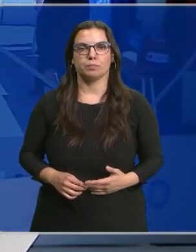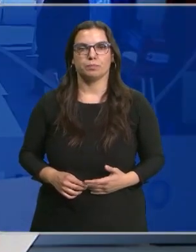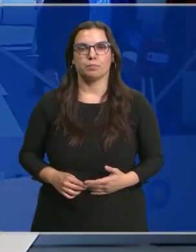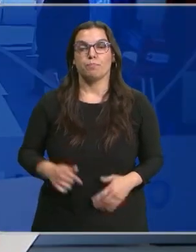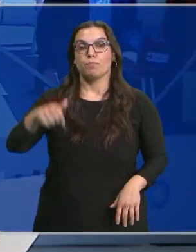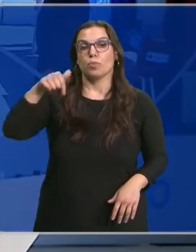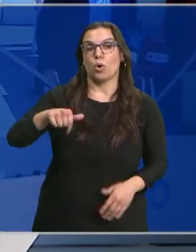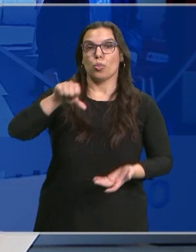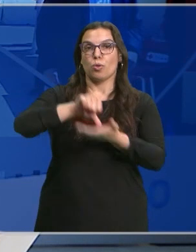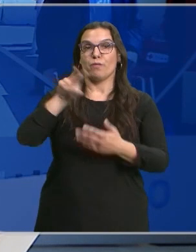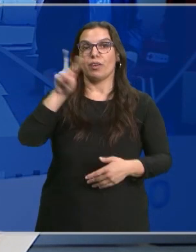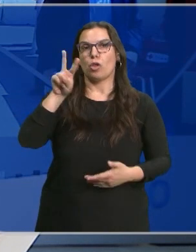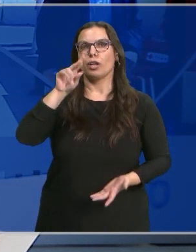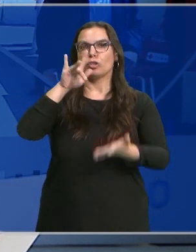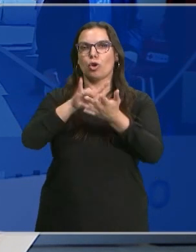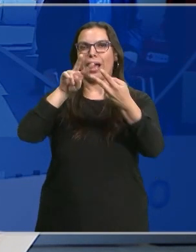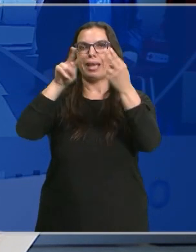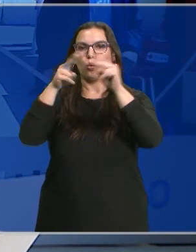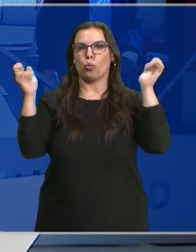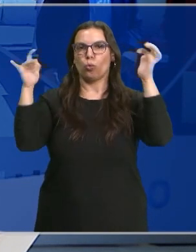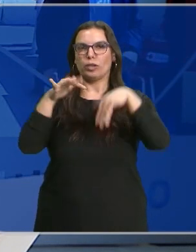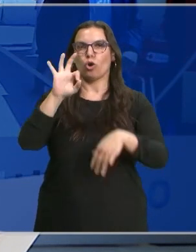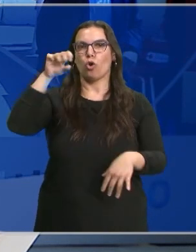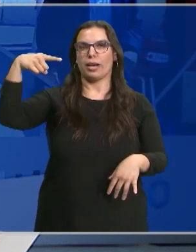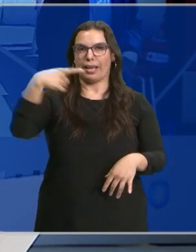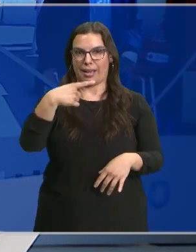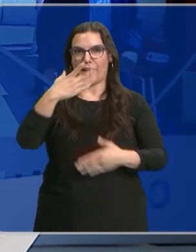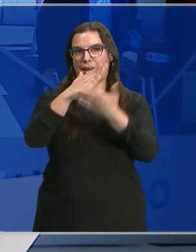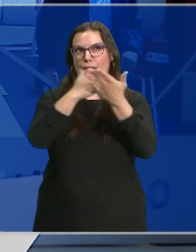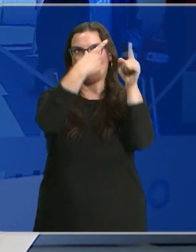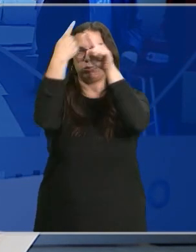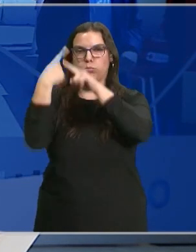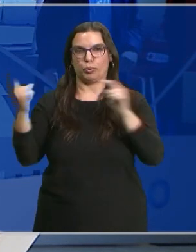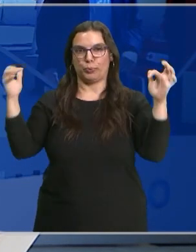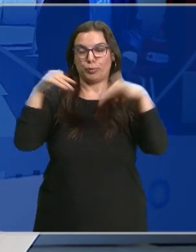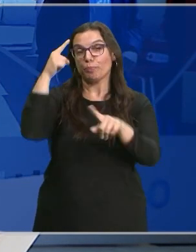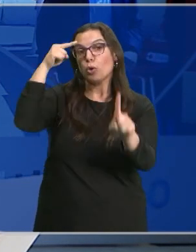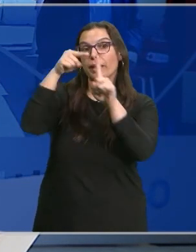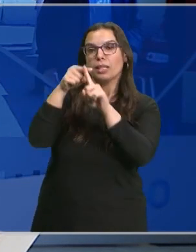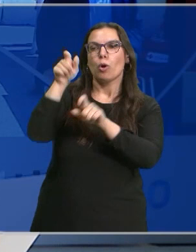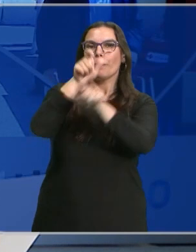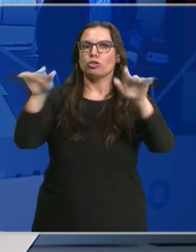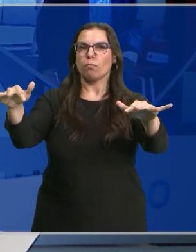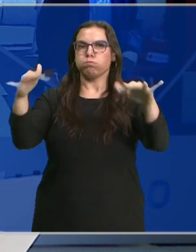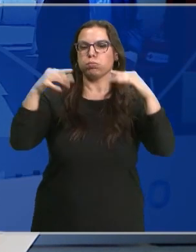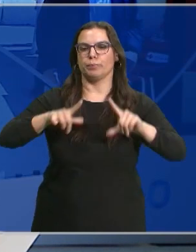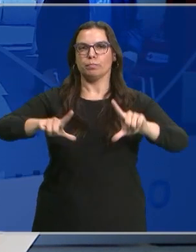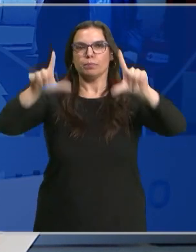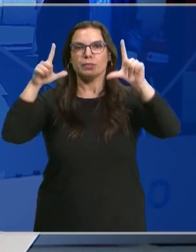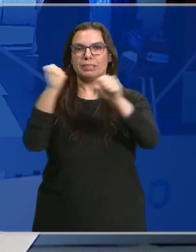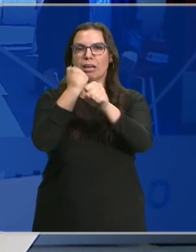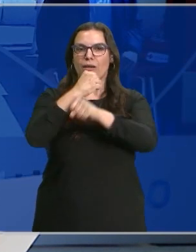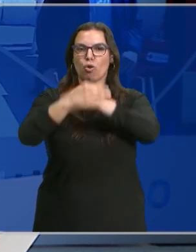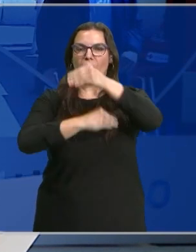Hoy en Valladolid se celebra un encuentro entre las ONGs de la región el objetivo visibilizar el trabajo que hacen